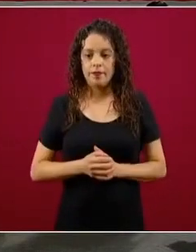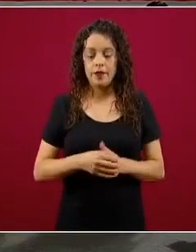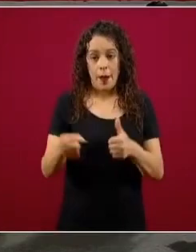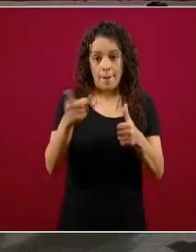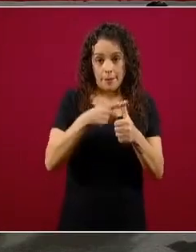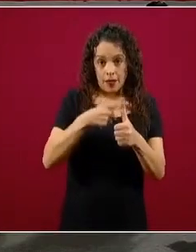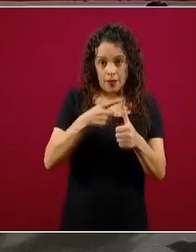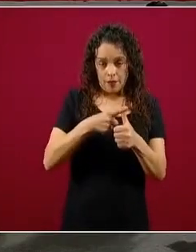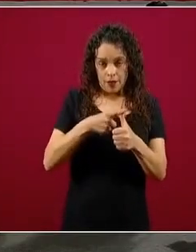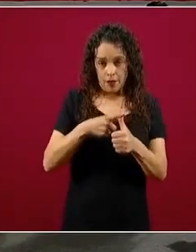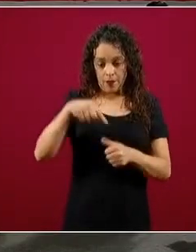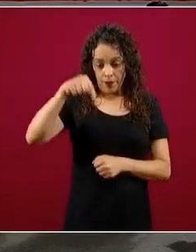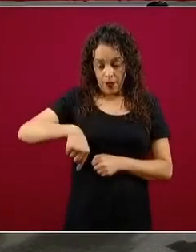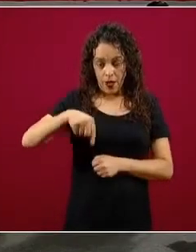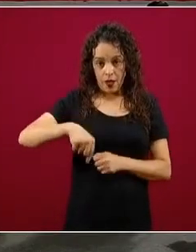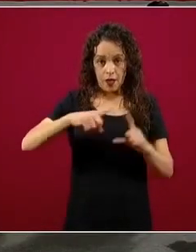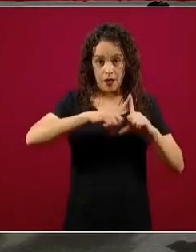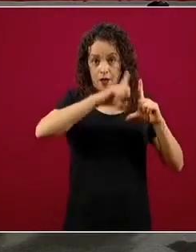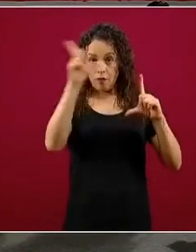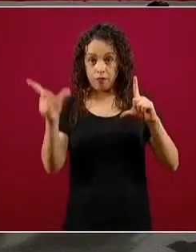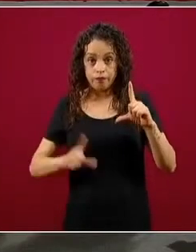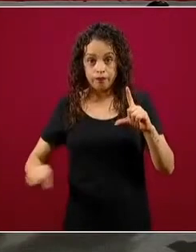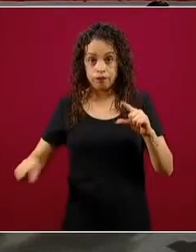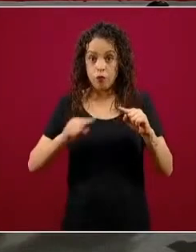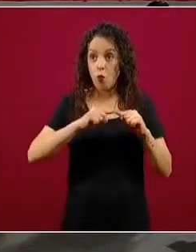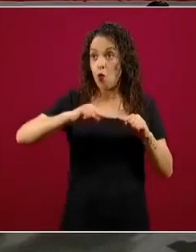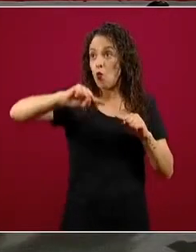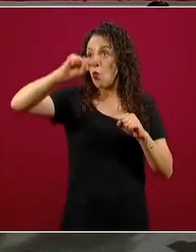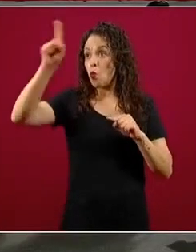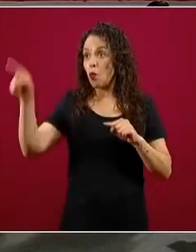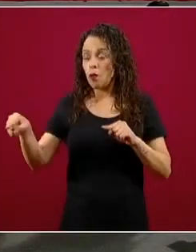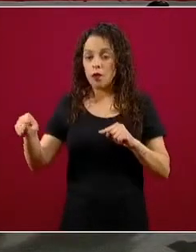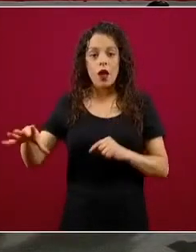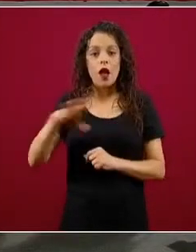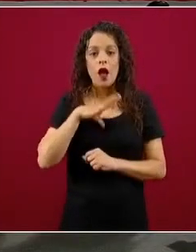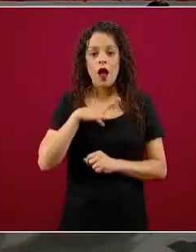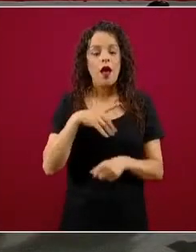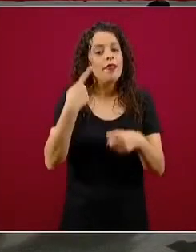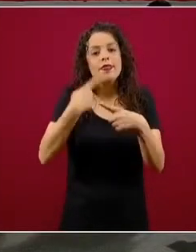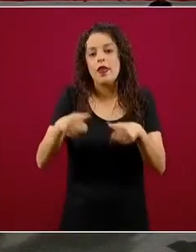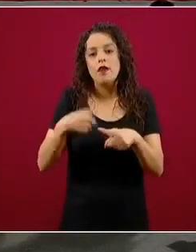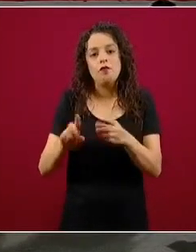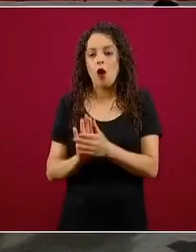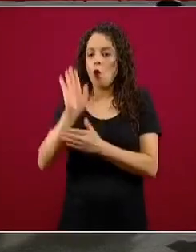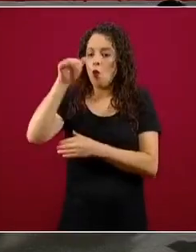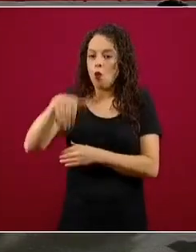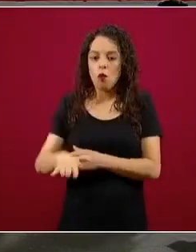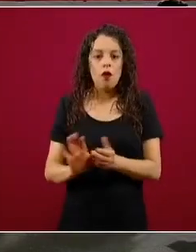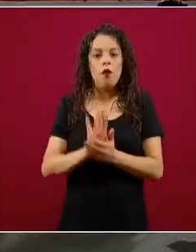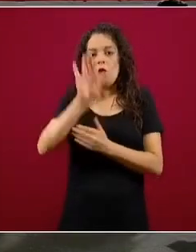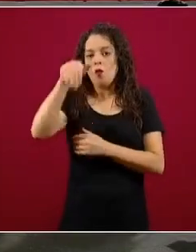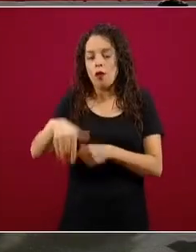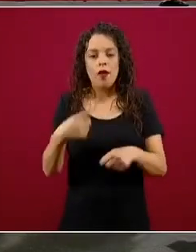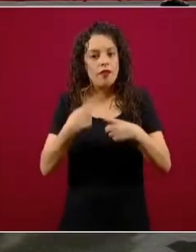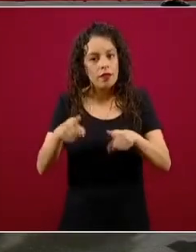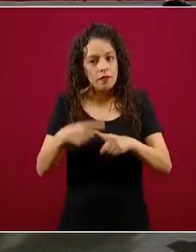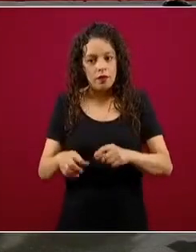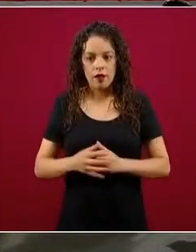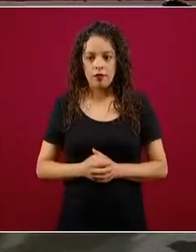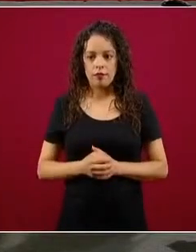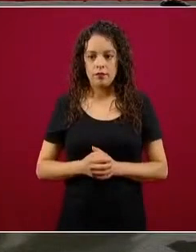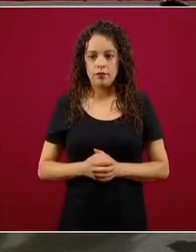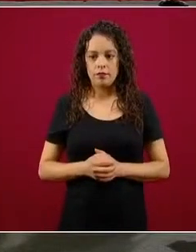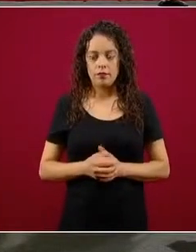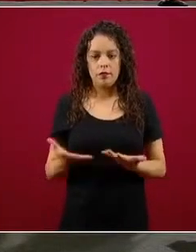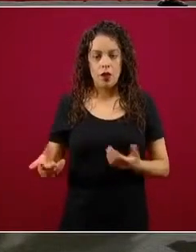curva epidémica del país está compuesta de múltiples curvas. ¿Eso tiene alguna importancia para la población o es solo